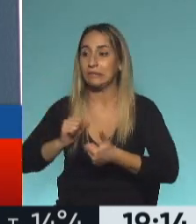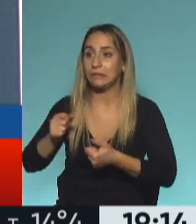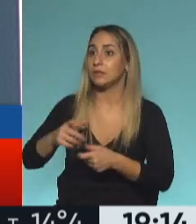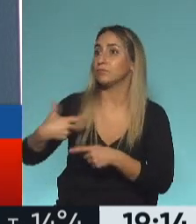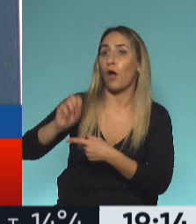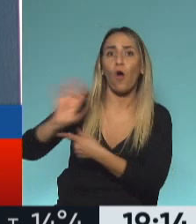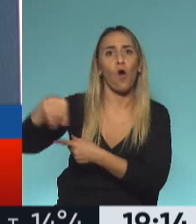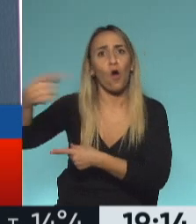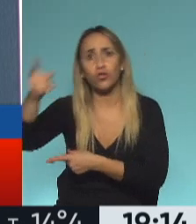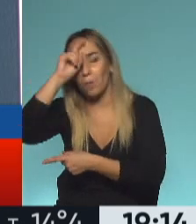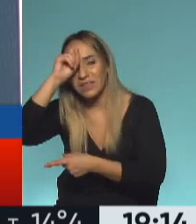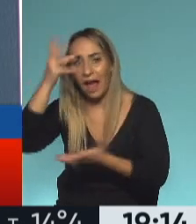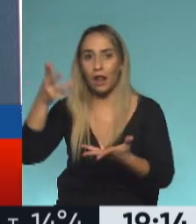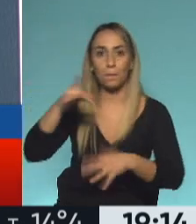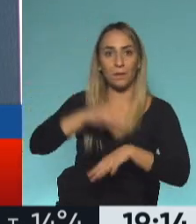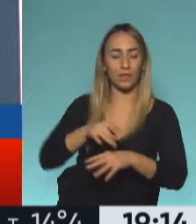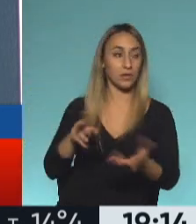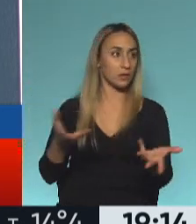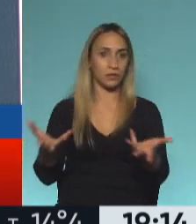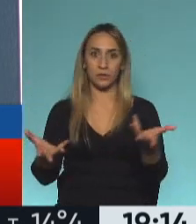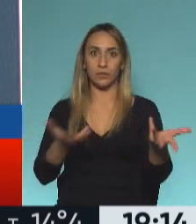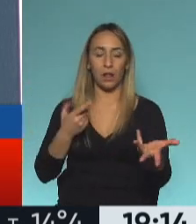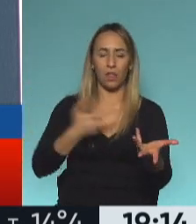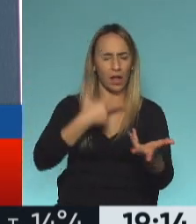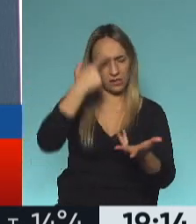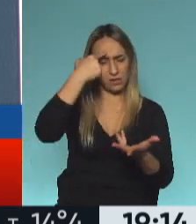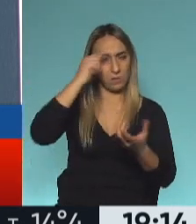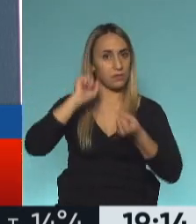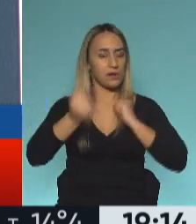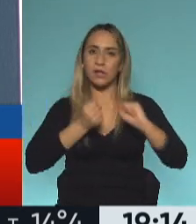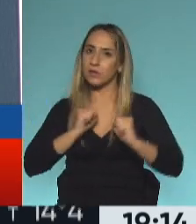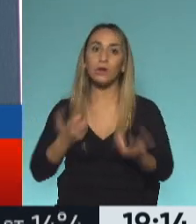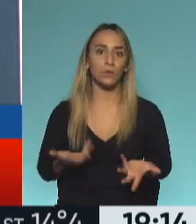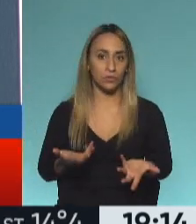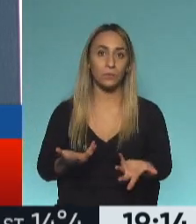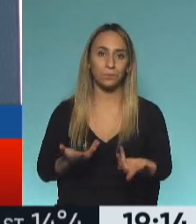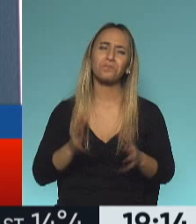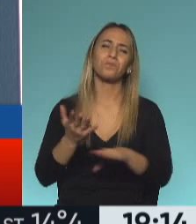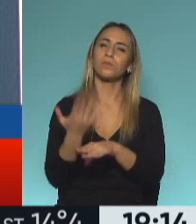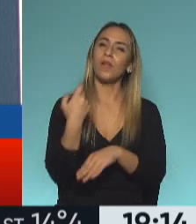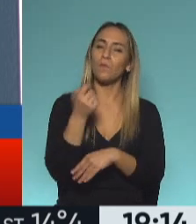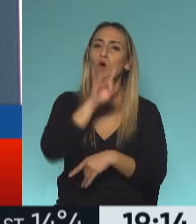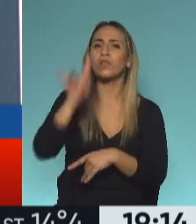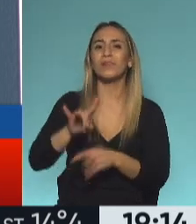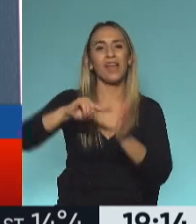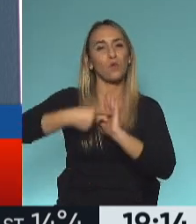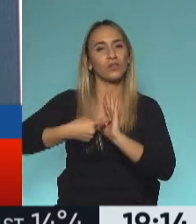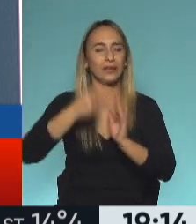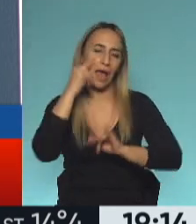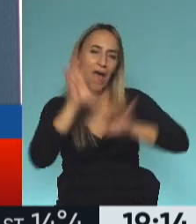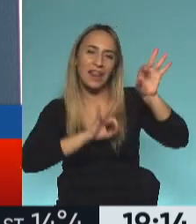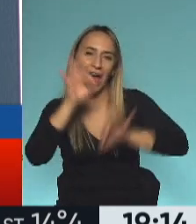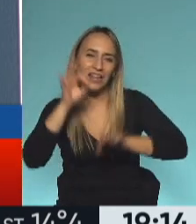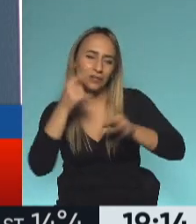extremadamente estresante para los médicos. Hay un análisis hecho hace poco por la Universidad de Buenos Aires, en el cual detectó